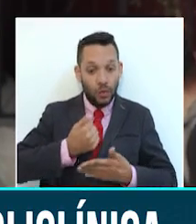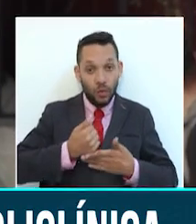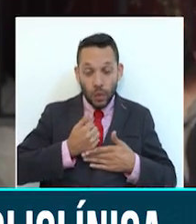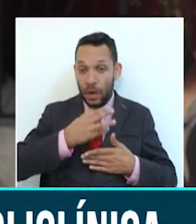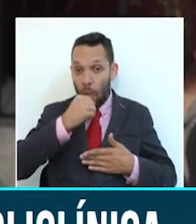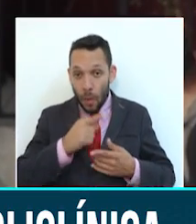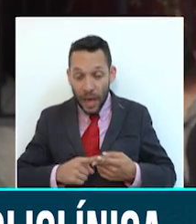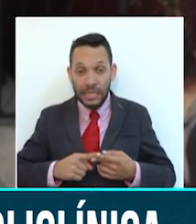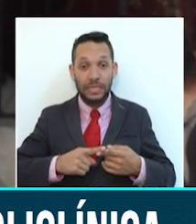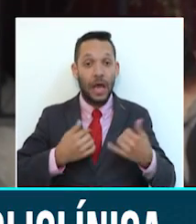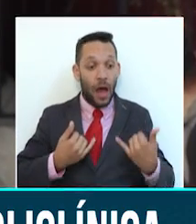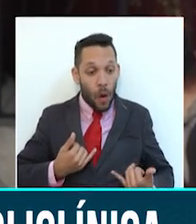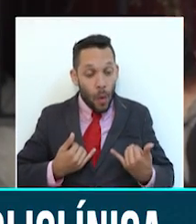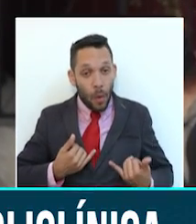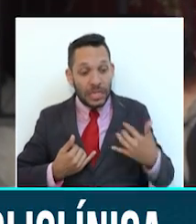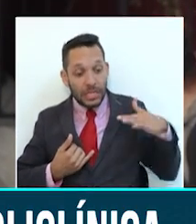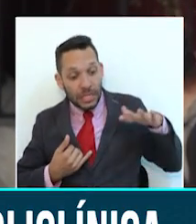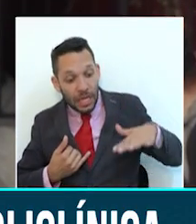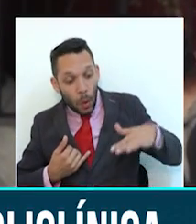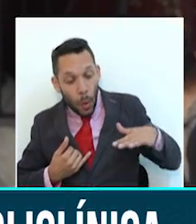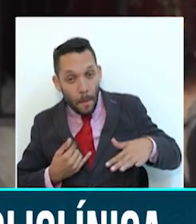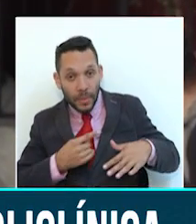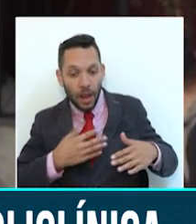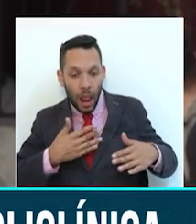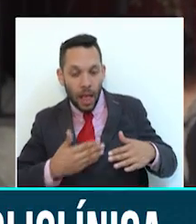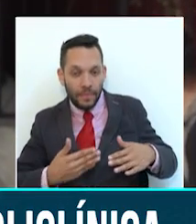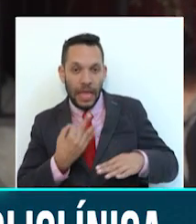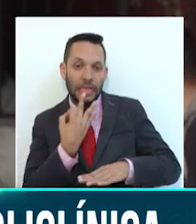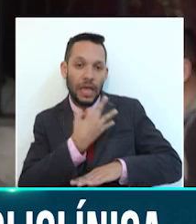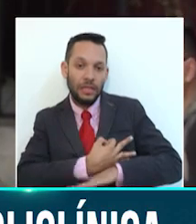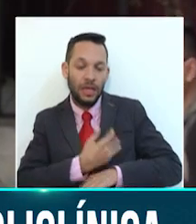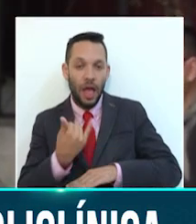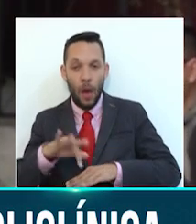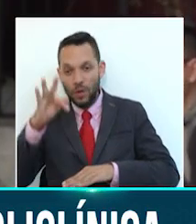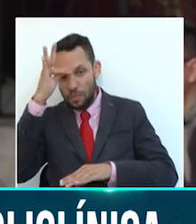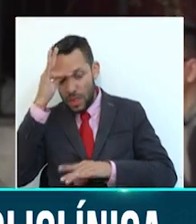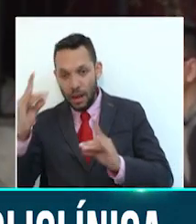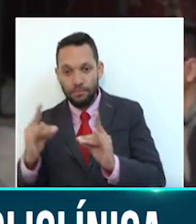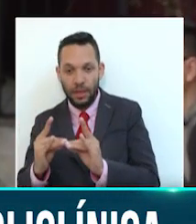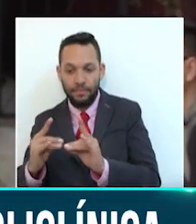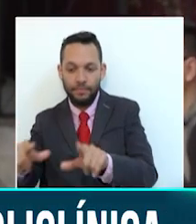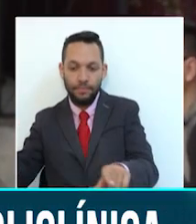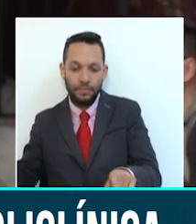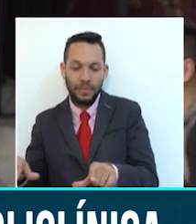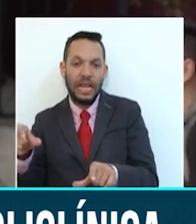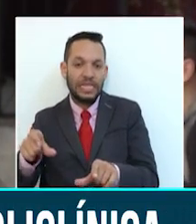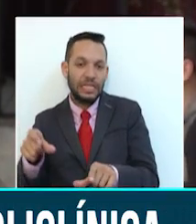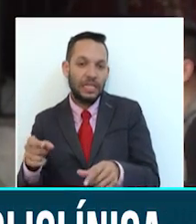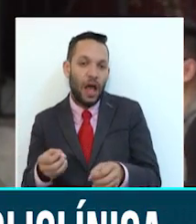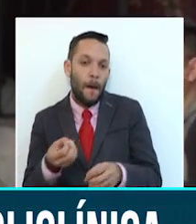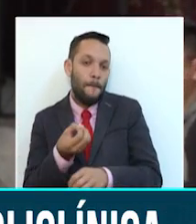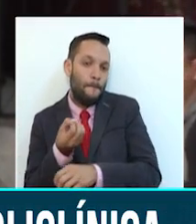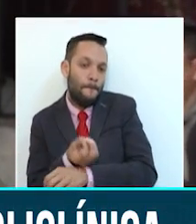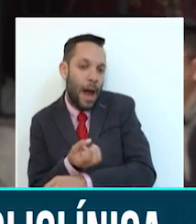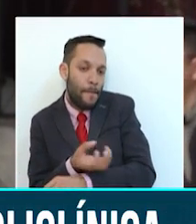en... iba a cumplir 5 meses en la UCI, más o menos hace 3 días ya está en habitación, pero requerimos unos insumos específicos